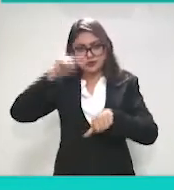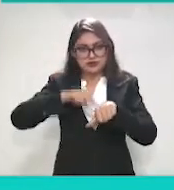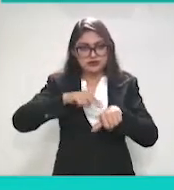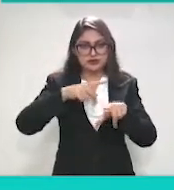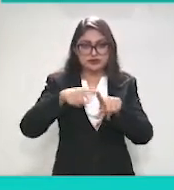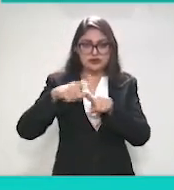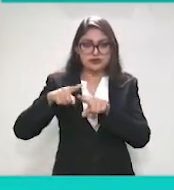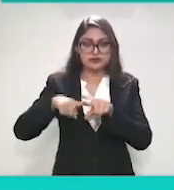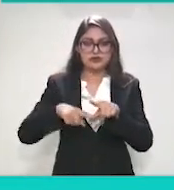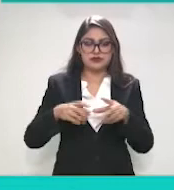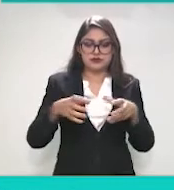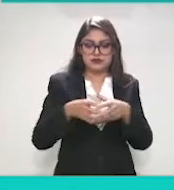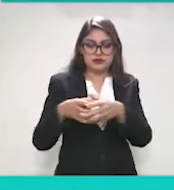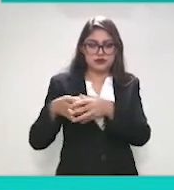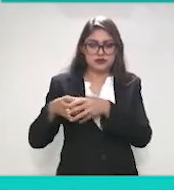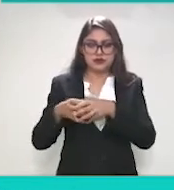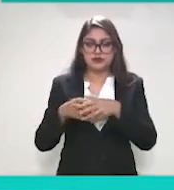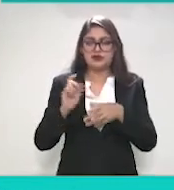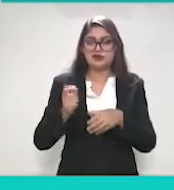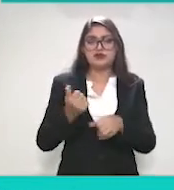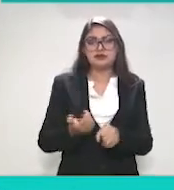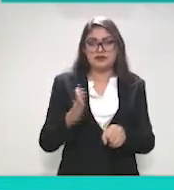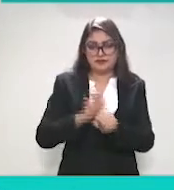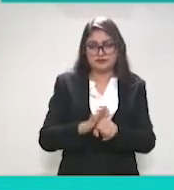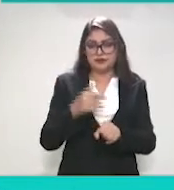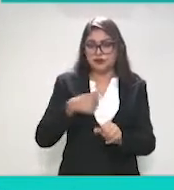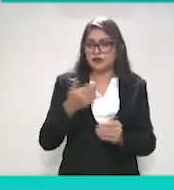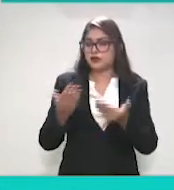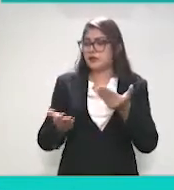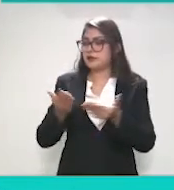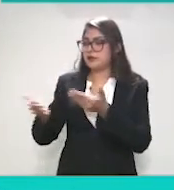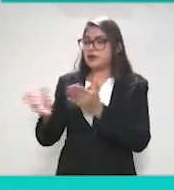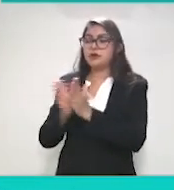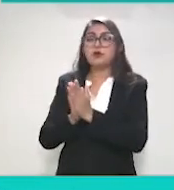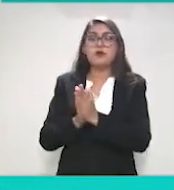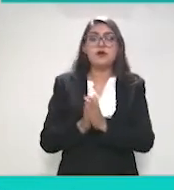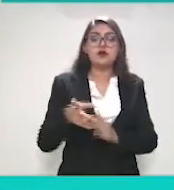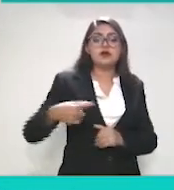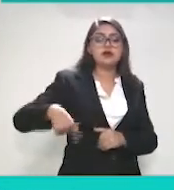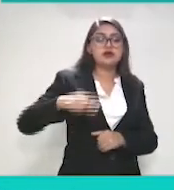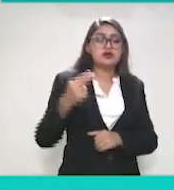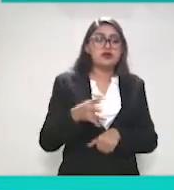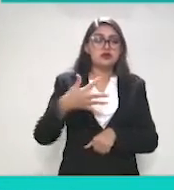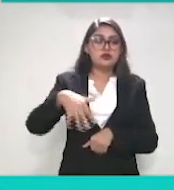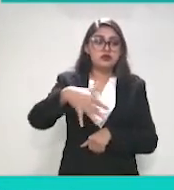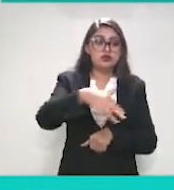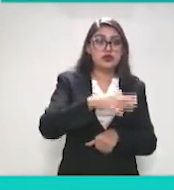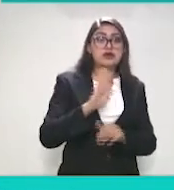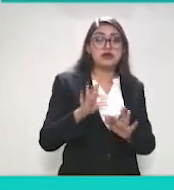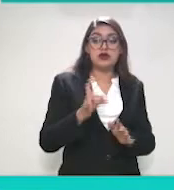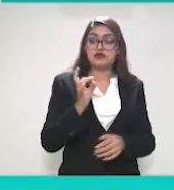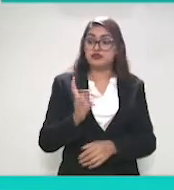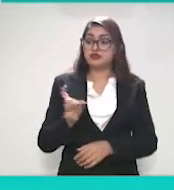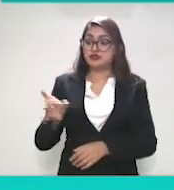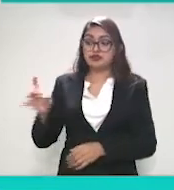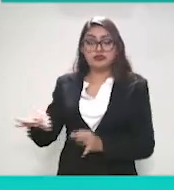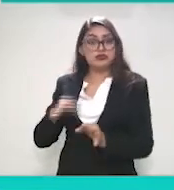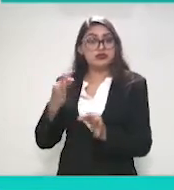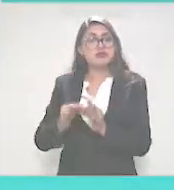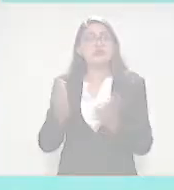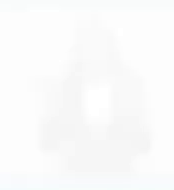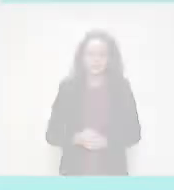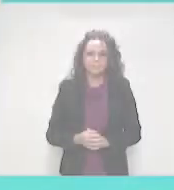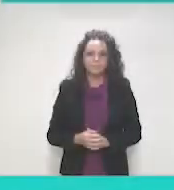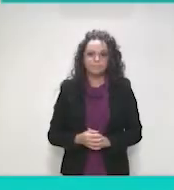pues áreas administrativas pues haberles pedido que se pusieran a buscar y una vez que éstas buscaron pues no encontraron